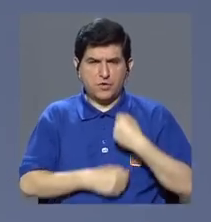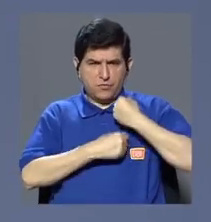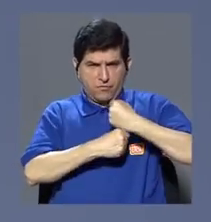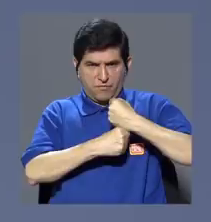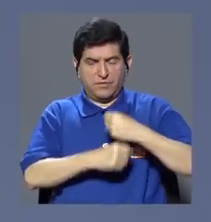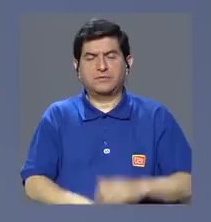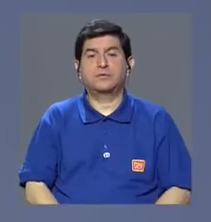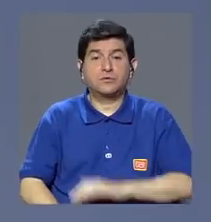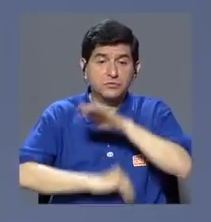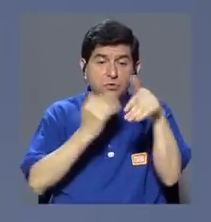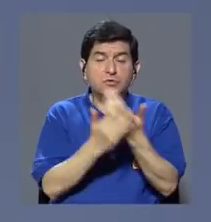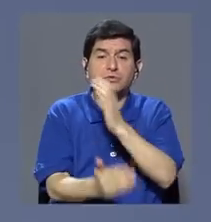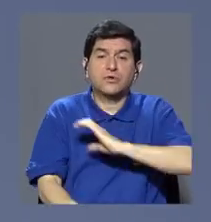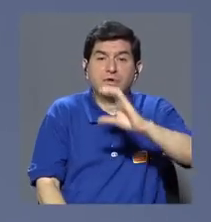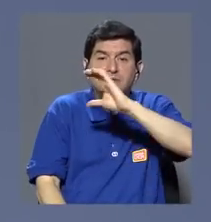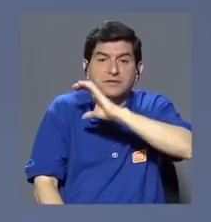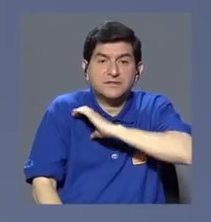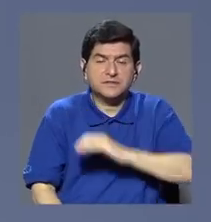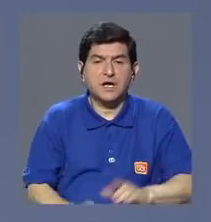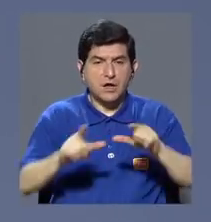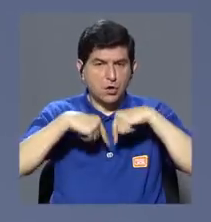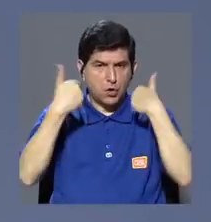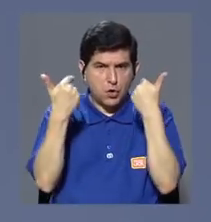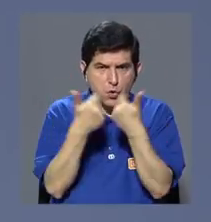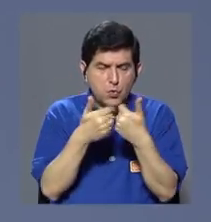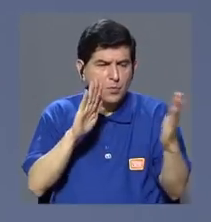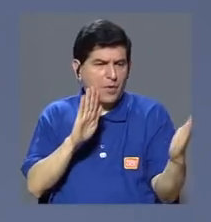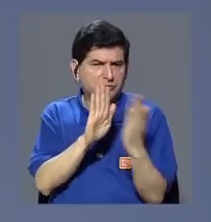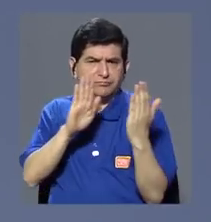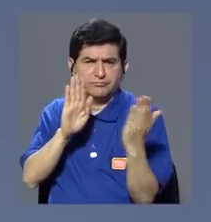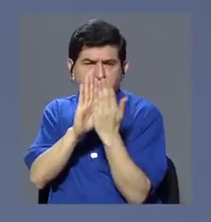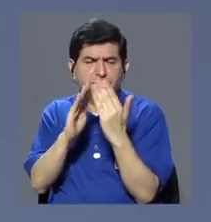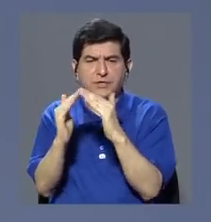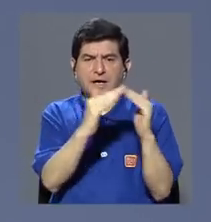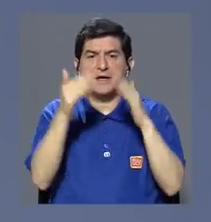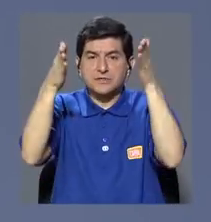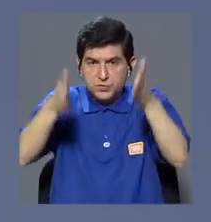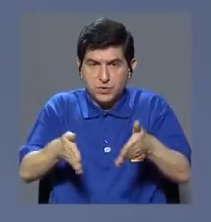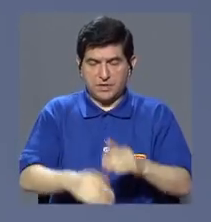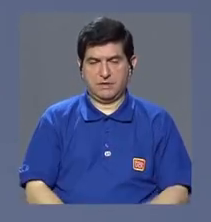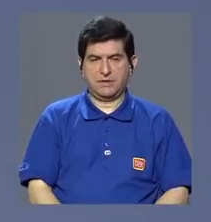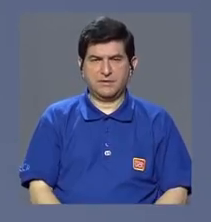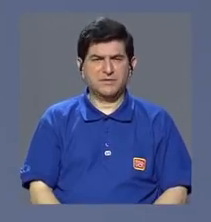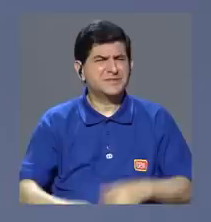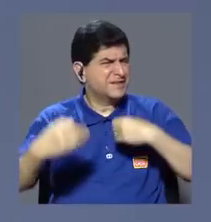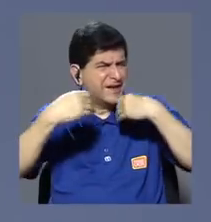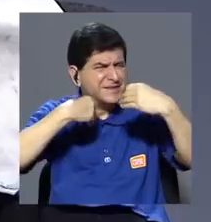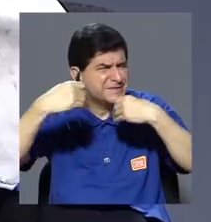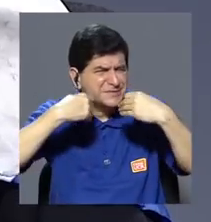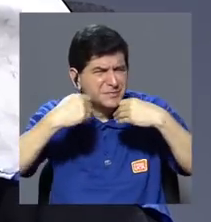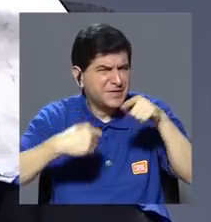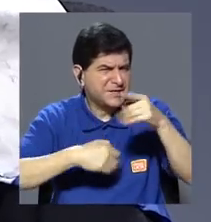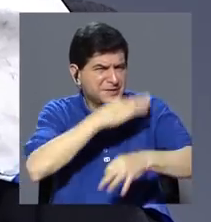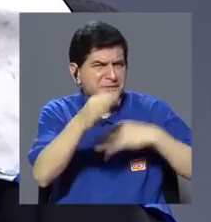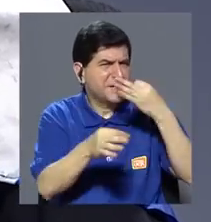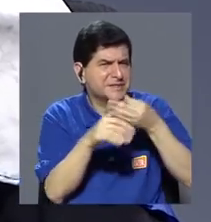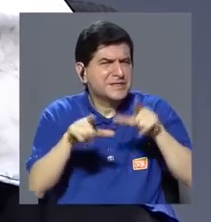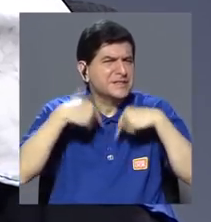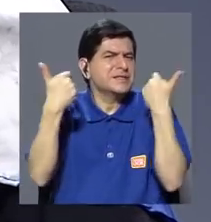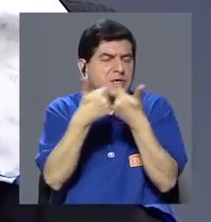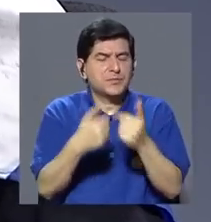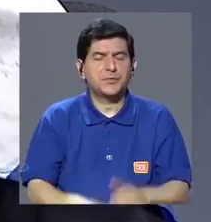características de grupos que se están enfrentando ante la ciudadanía no lo podría explicar un poquito si